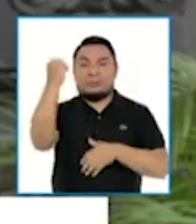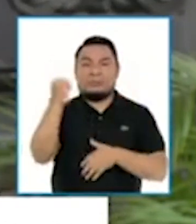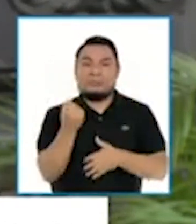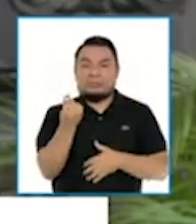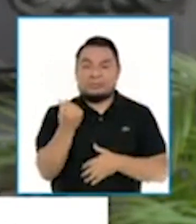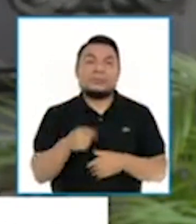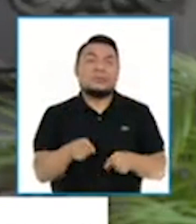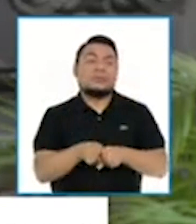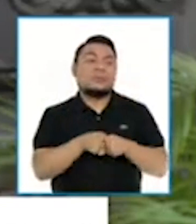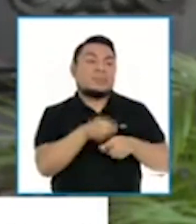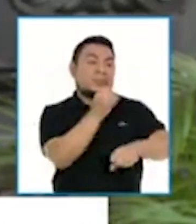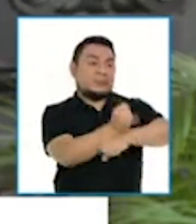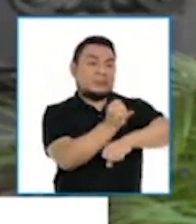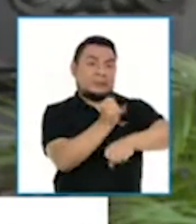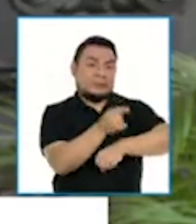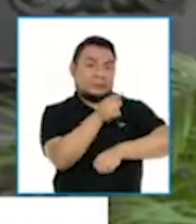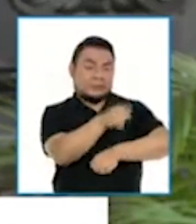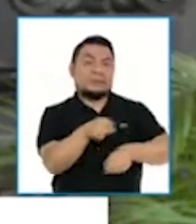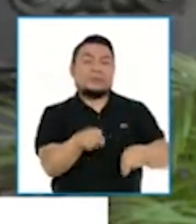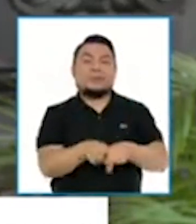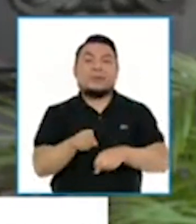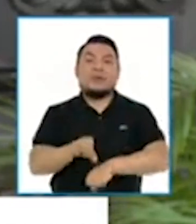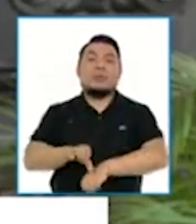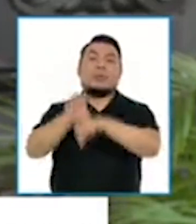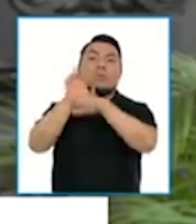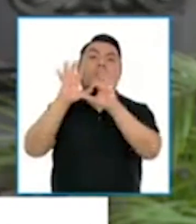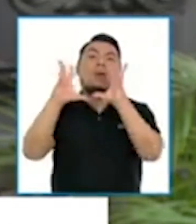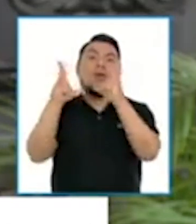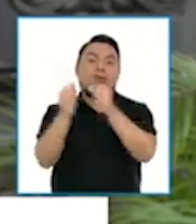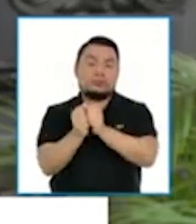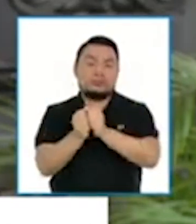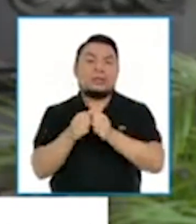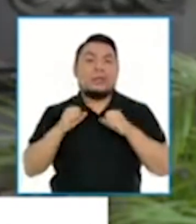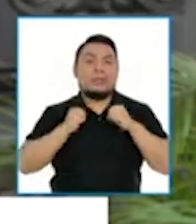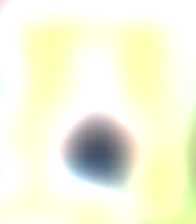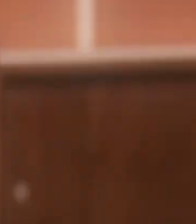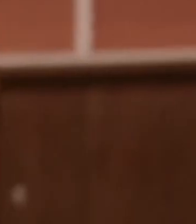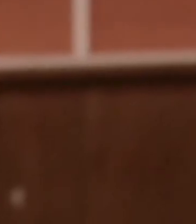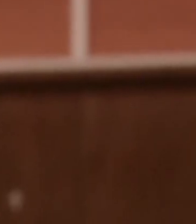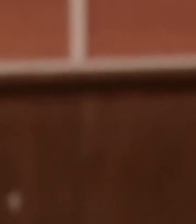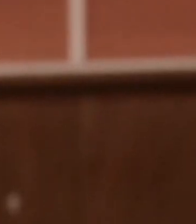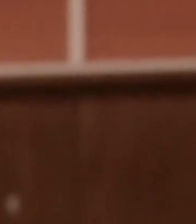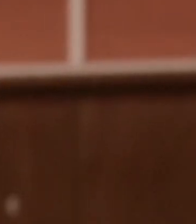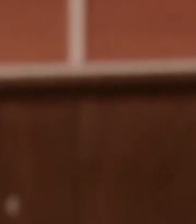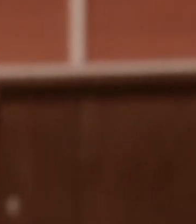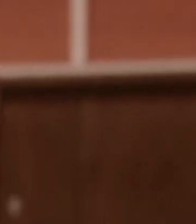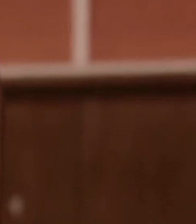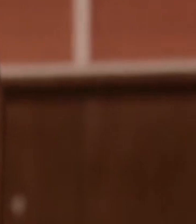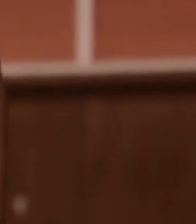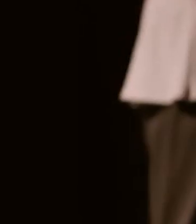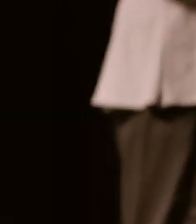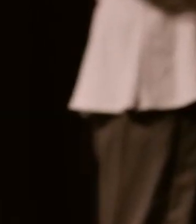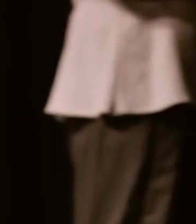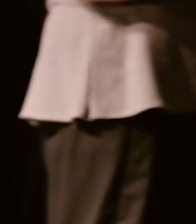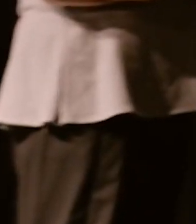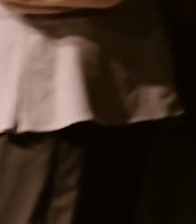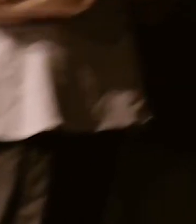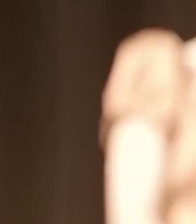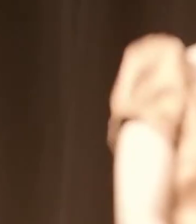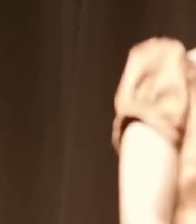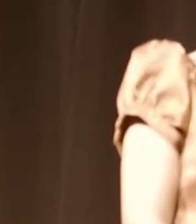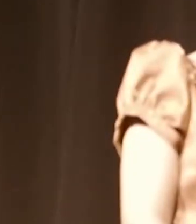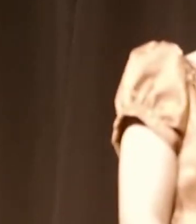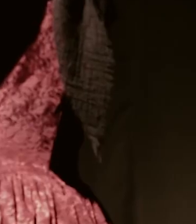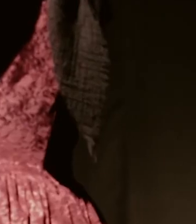también los templos y centros de culto y los clubes y asociaciones deportivas. Pese a que los lugares cerrados son los que